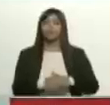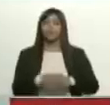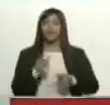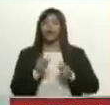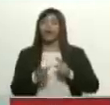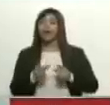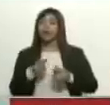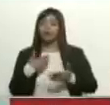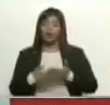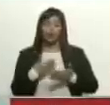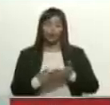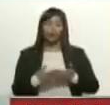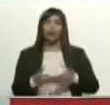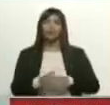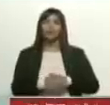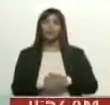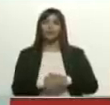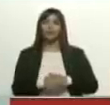alguna constancia